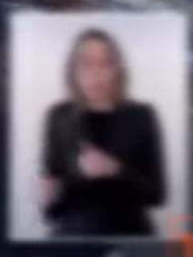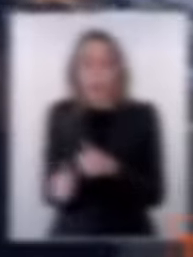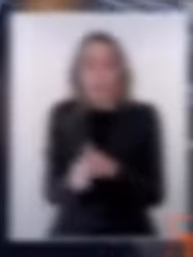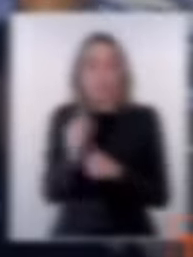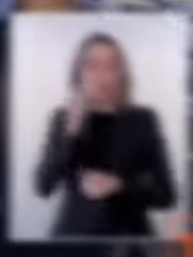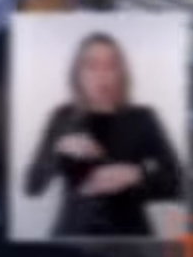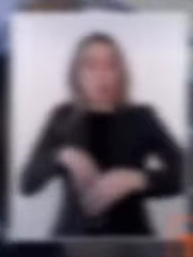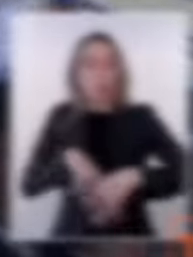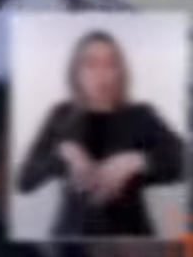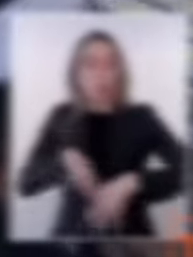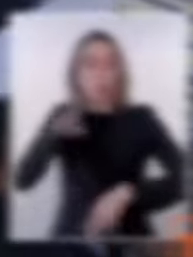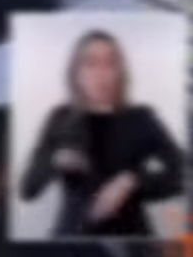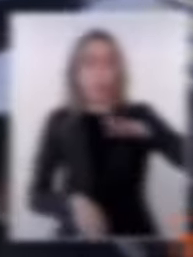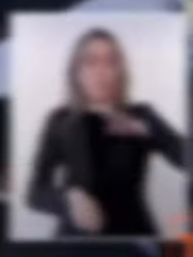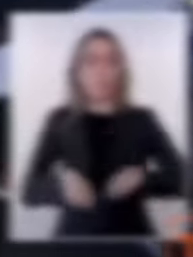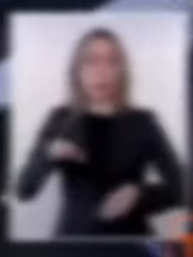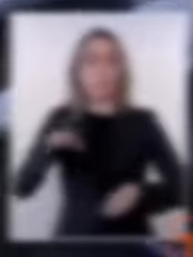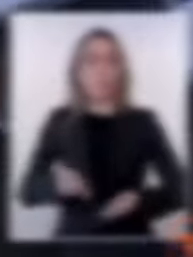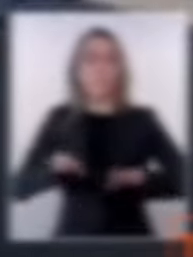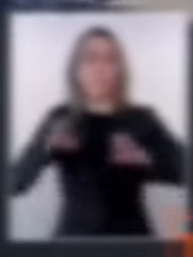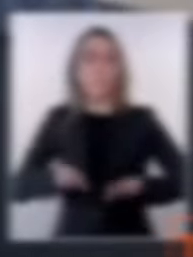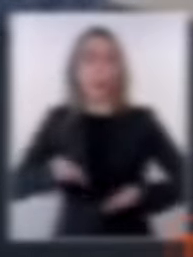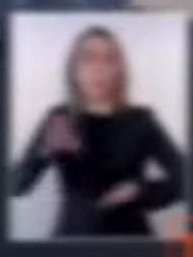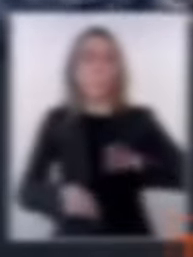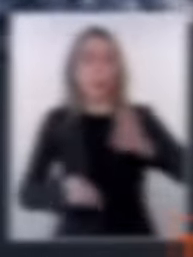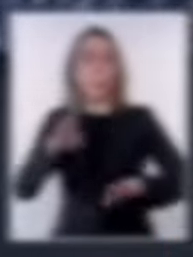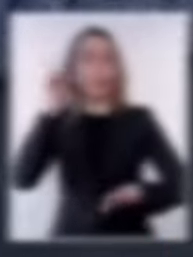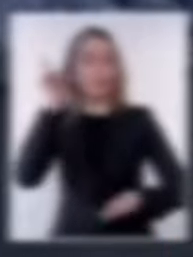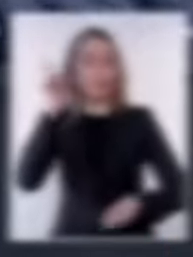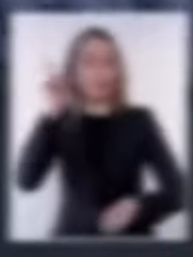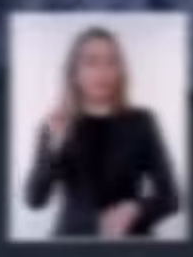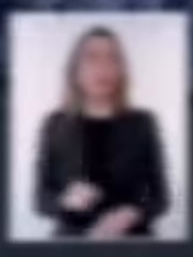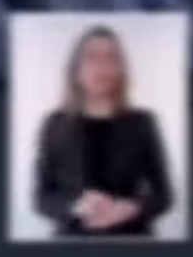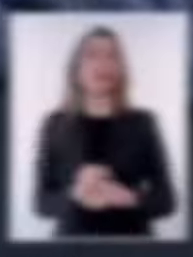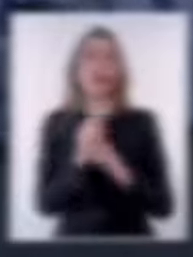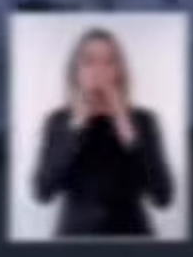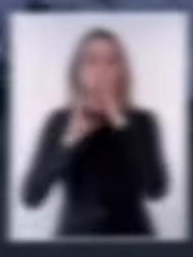este es el cuadro que saben hacer.